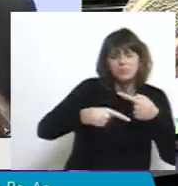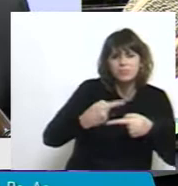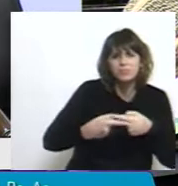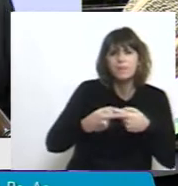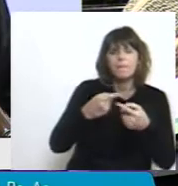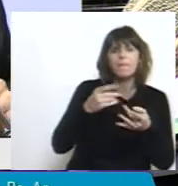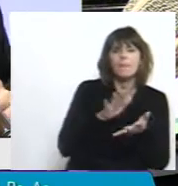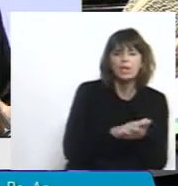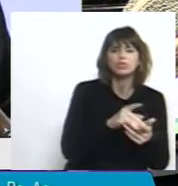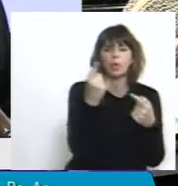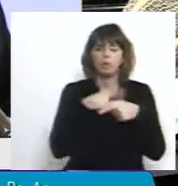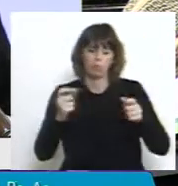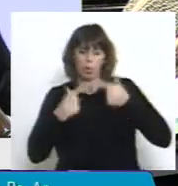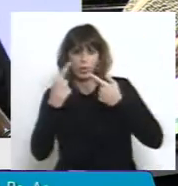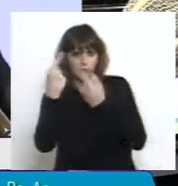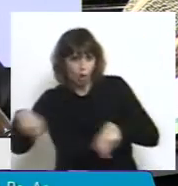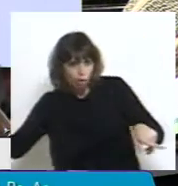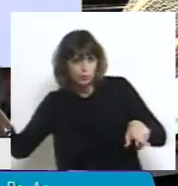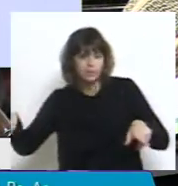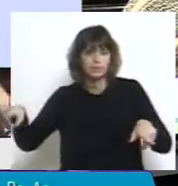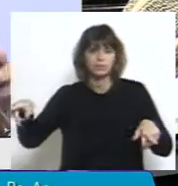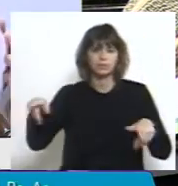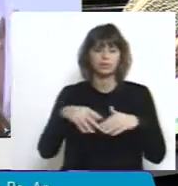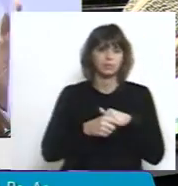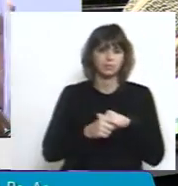y los patrimonios. La verdad, digo,